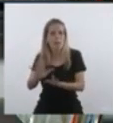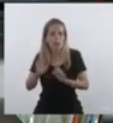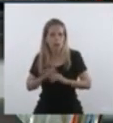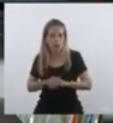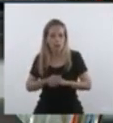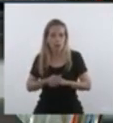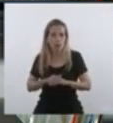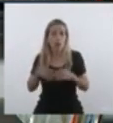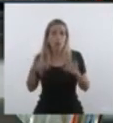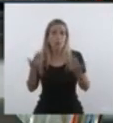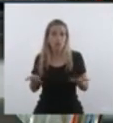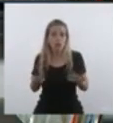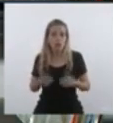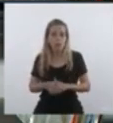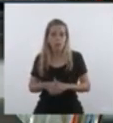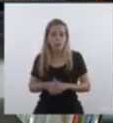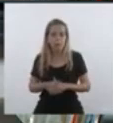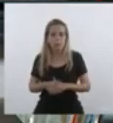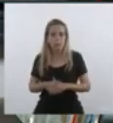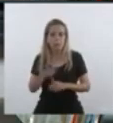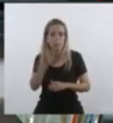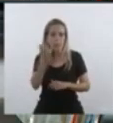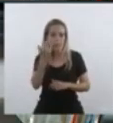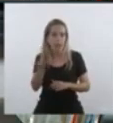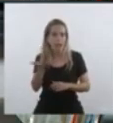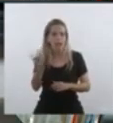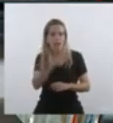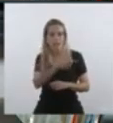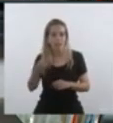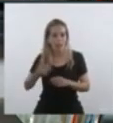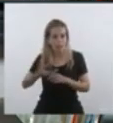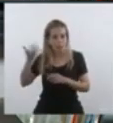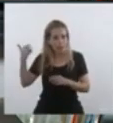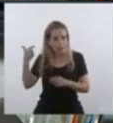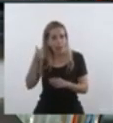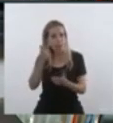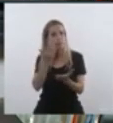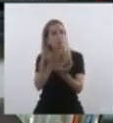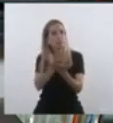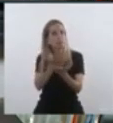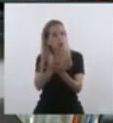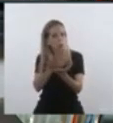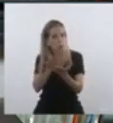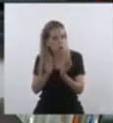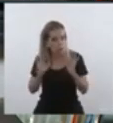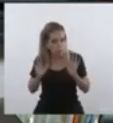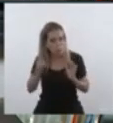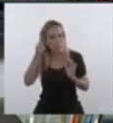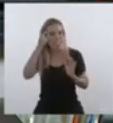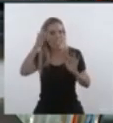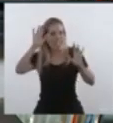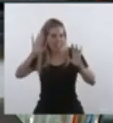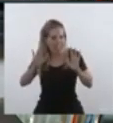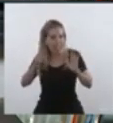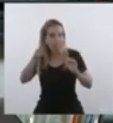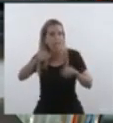Por eso nosotros, la semana pasada, propusimos restringir la nocturnidad.